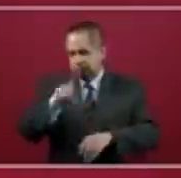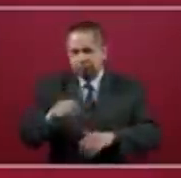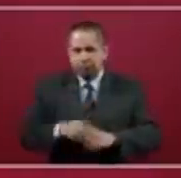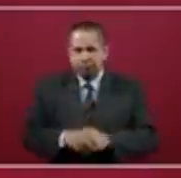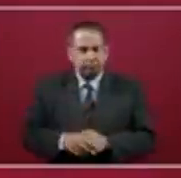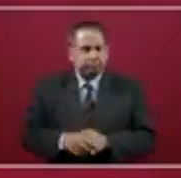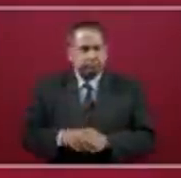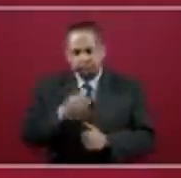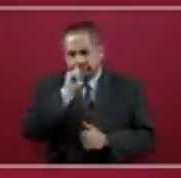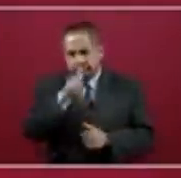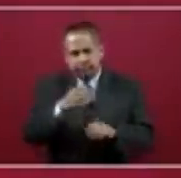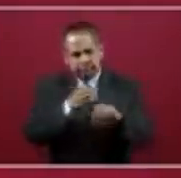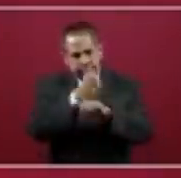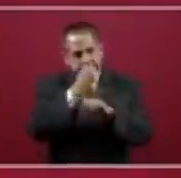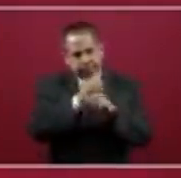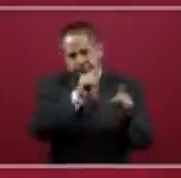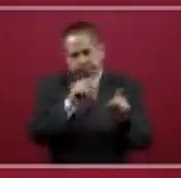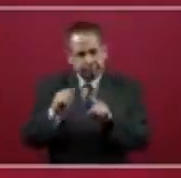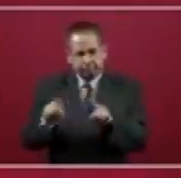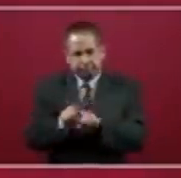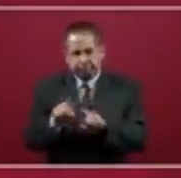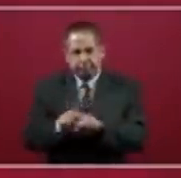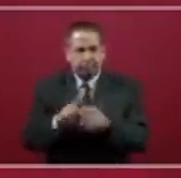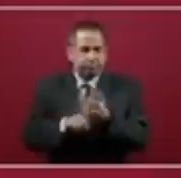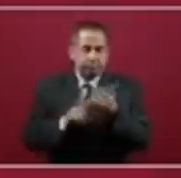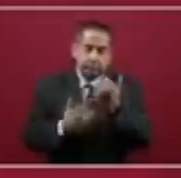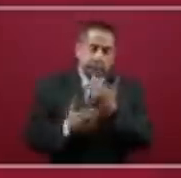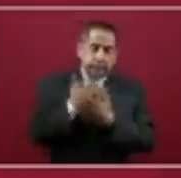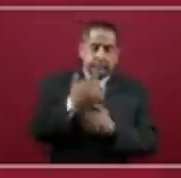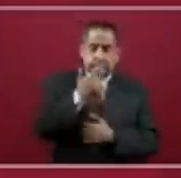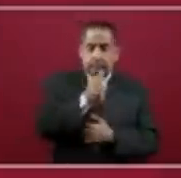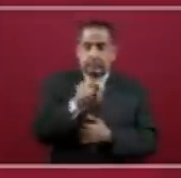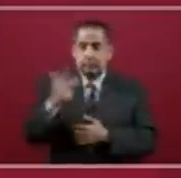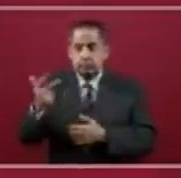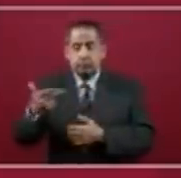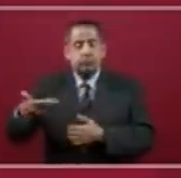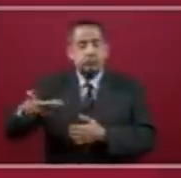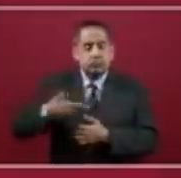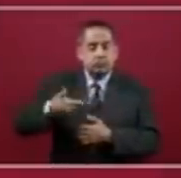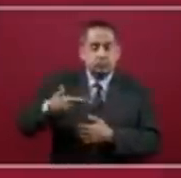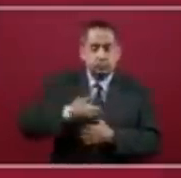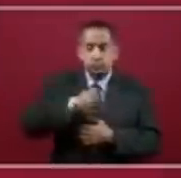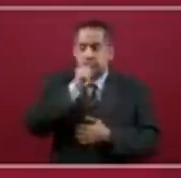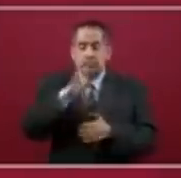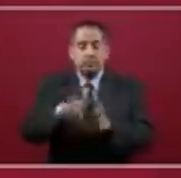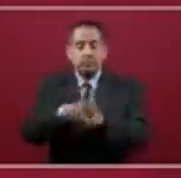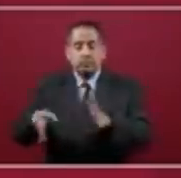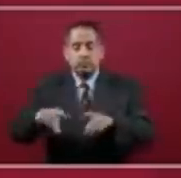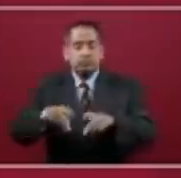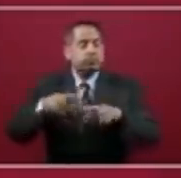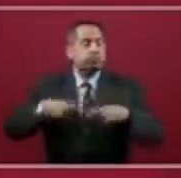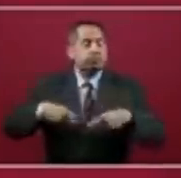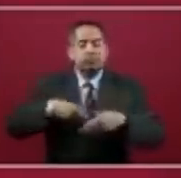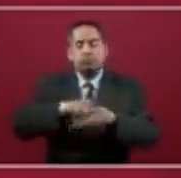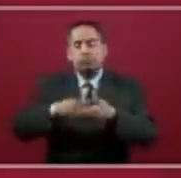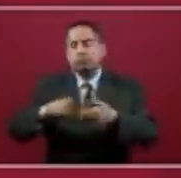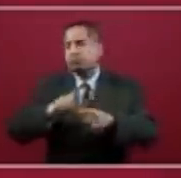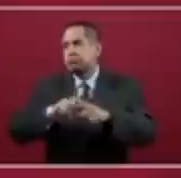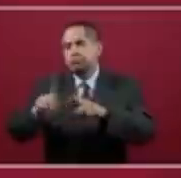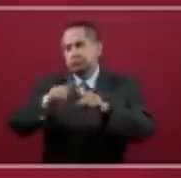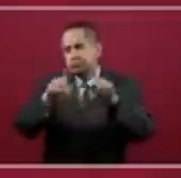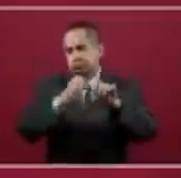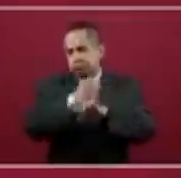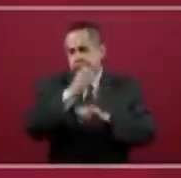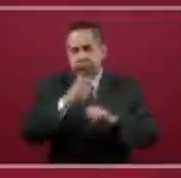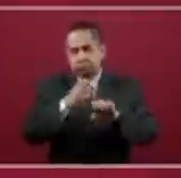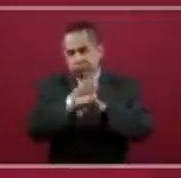en ese mismo estado de 7 a 8. Me lo han pedido también periodistas de